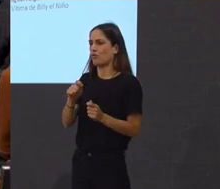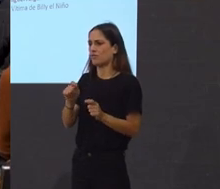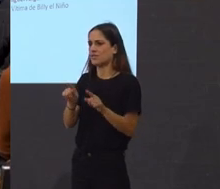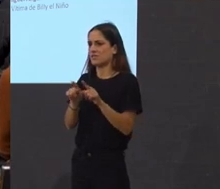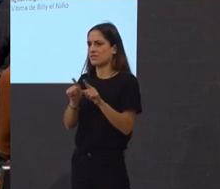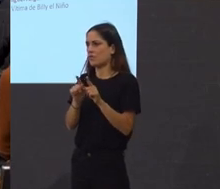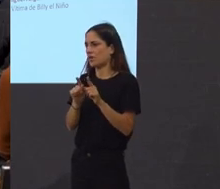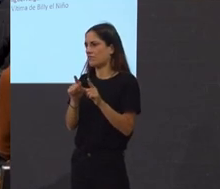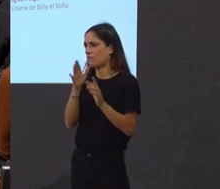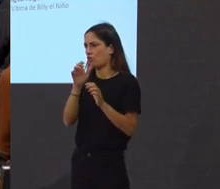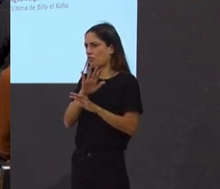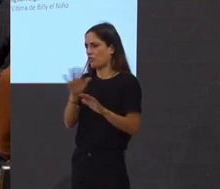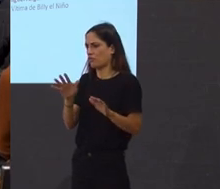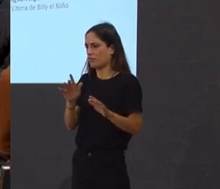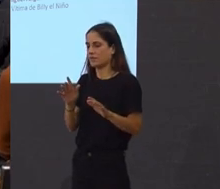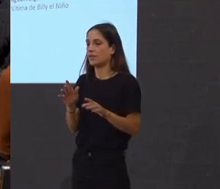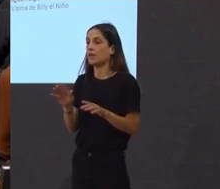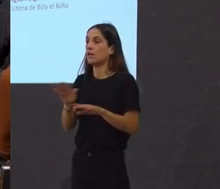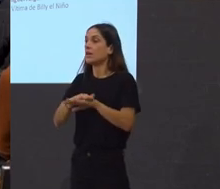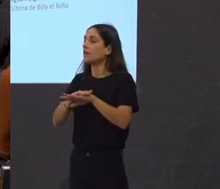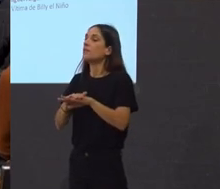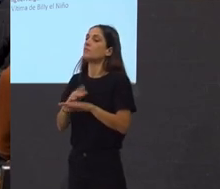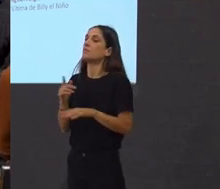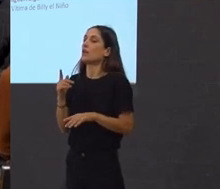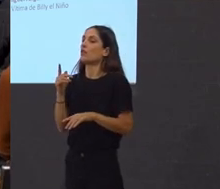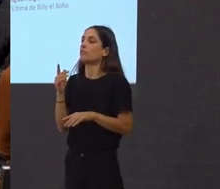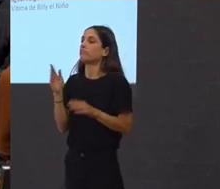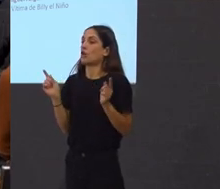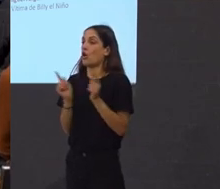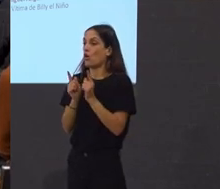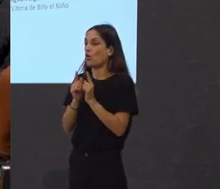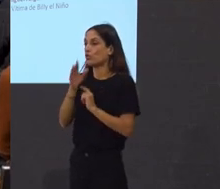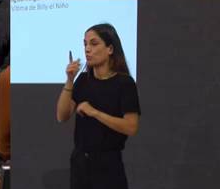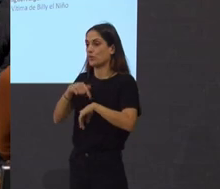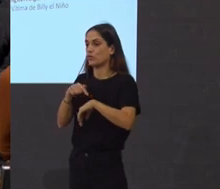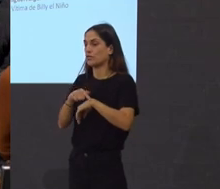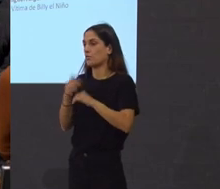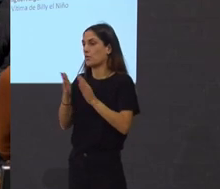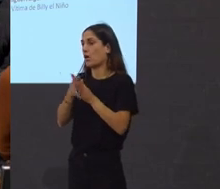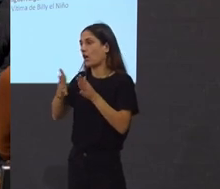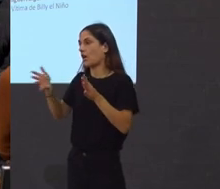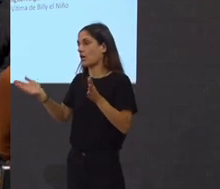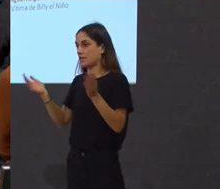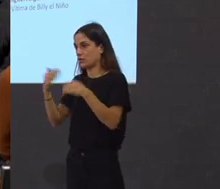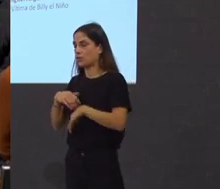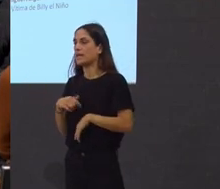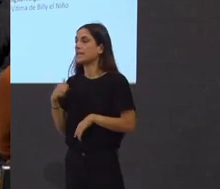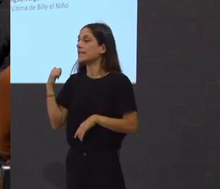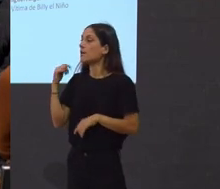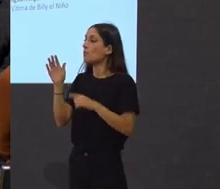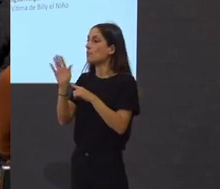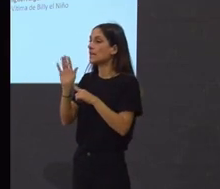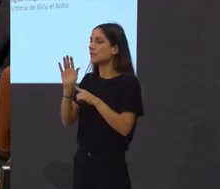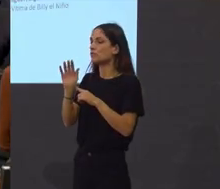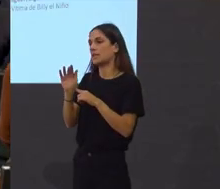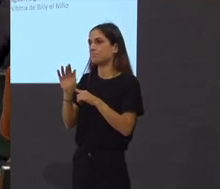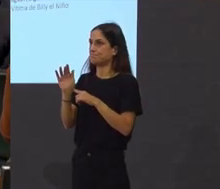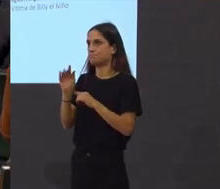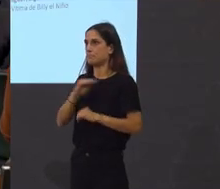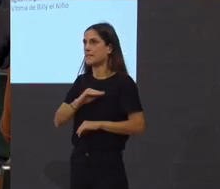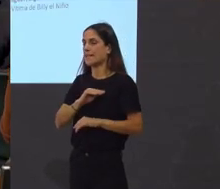brevemente porque yo no tengo tiempo de enrollar me en esta película es una película bastante artesanal